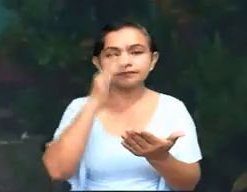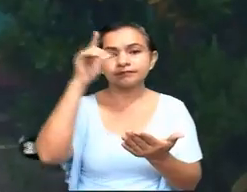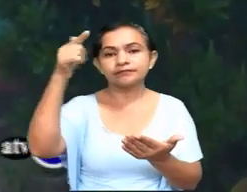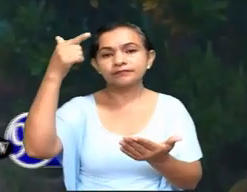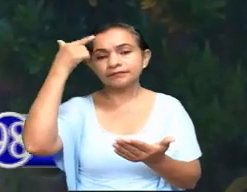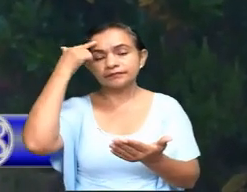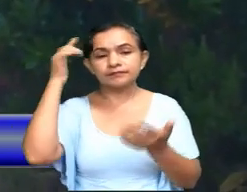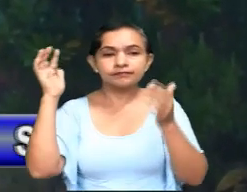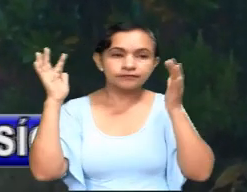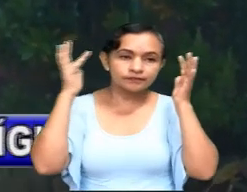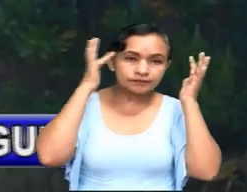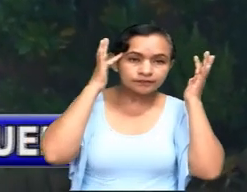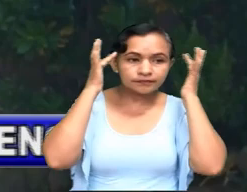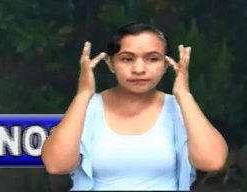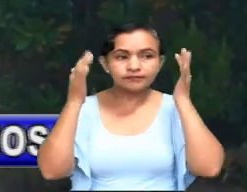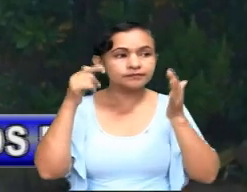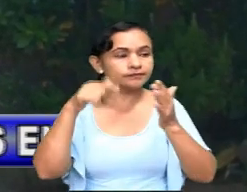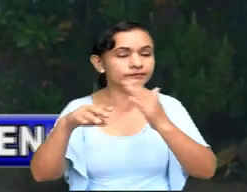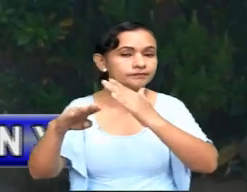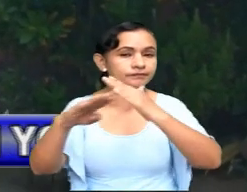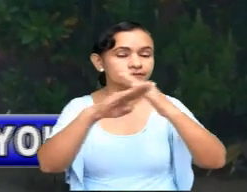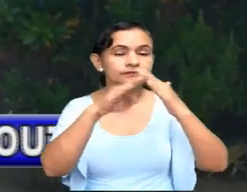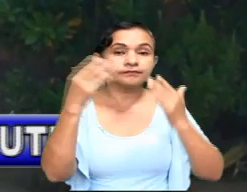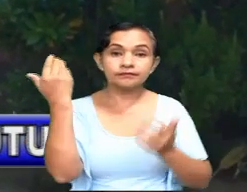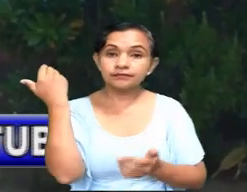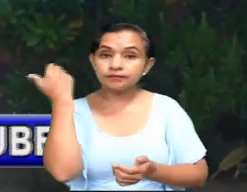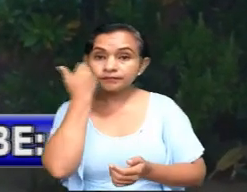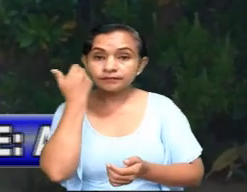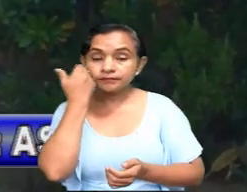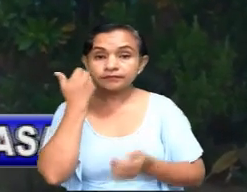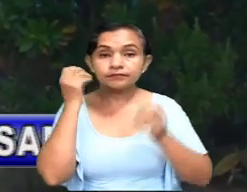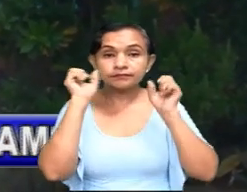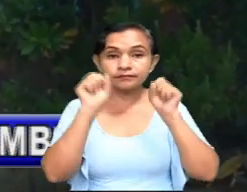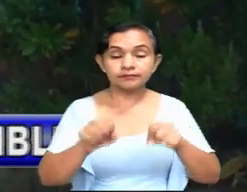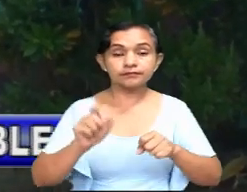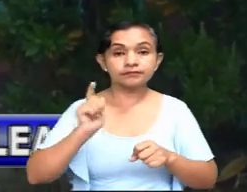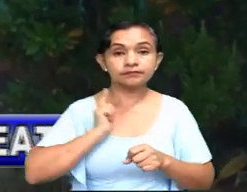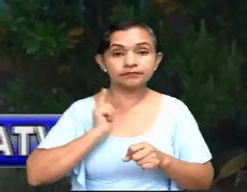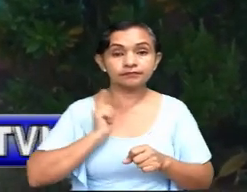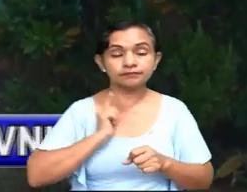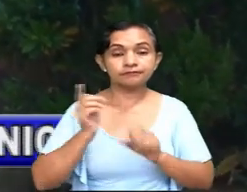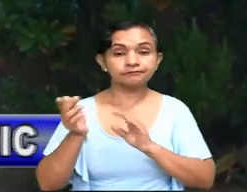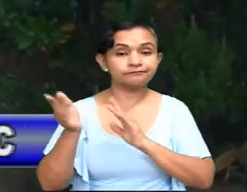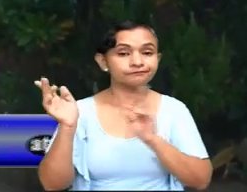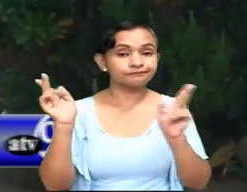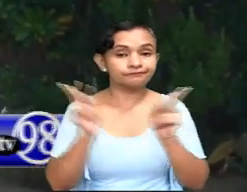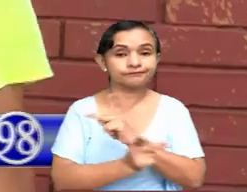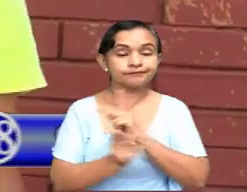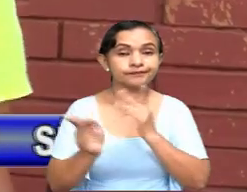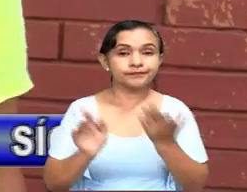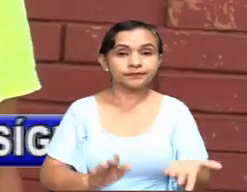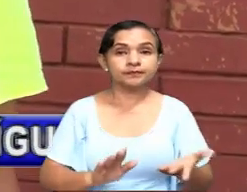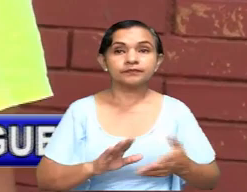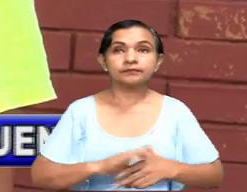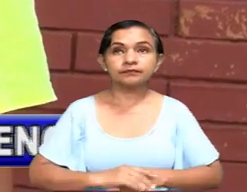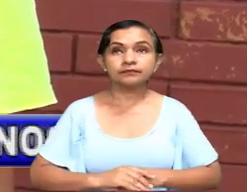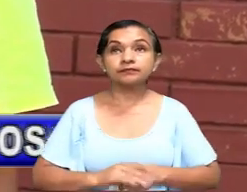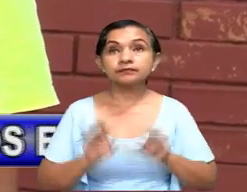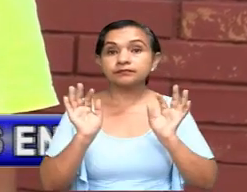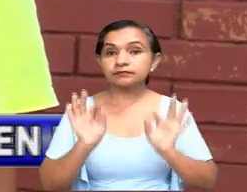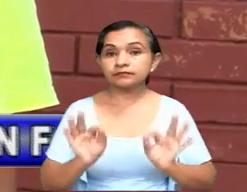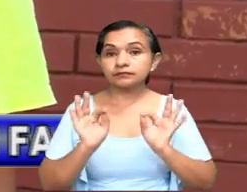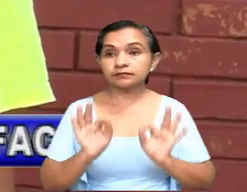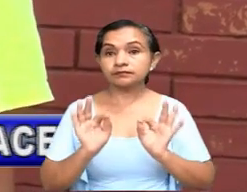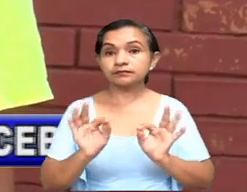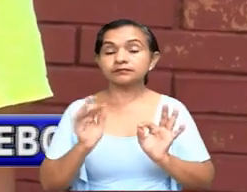preocupado por la prevención de estas enfermedades que pueden convertirse en mortales. Y está bueno, magnífico,